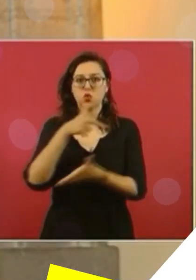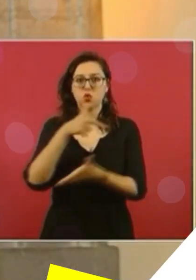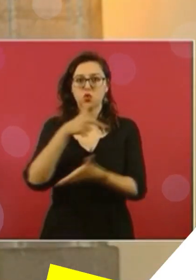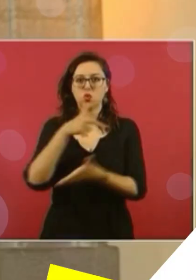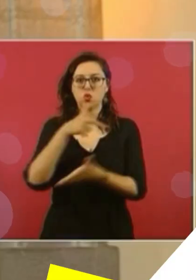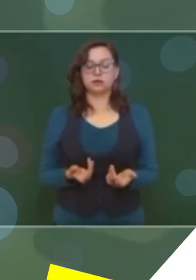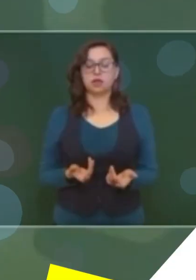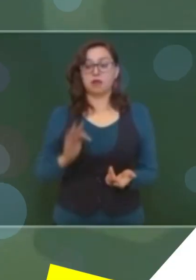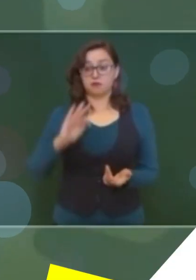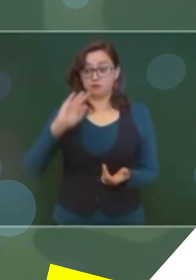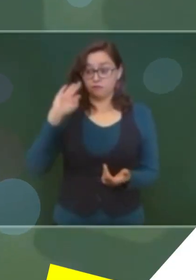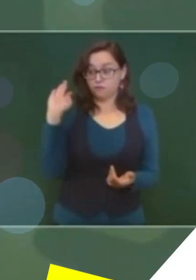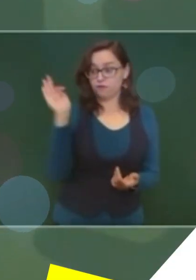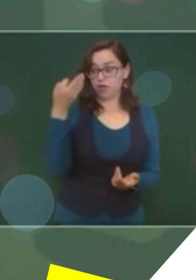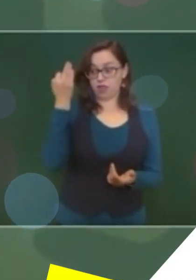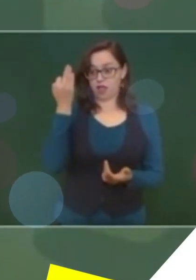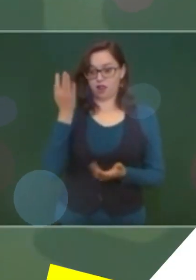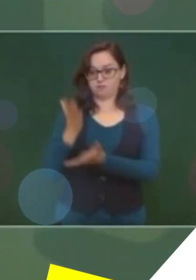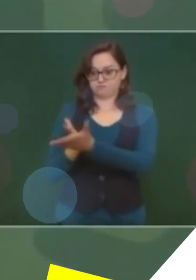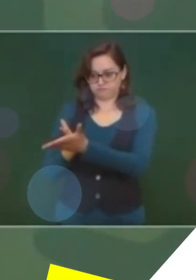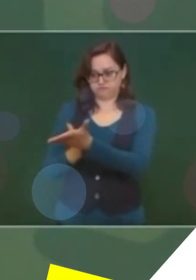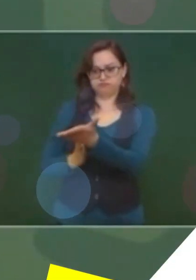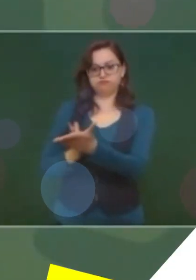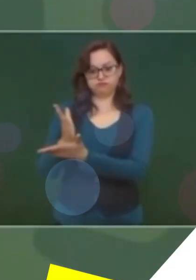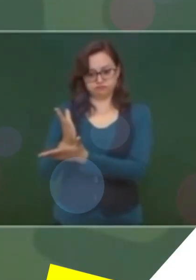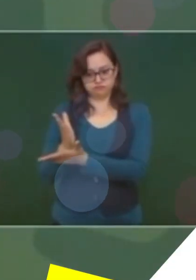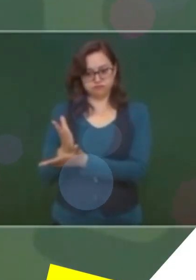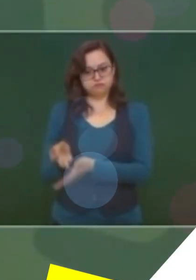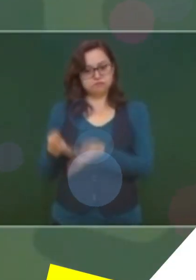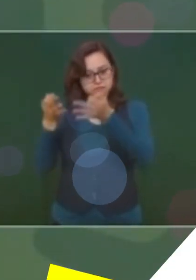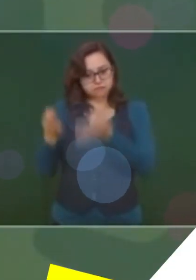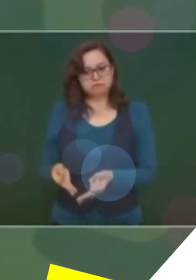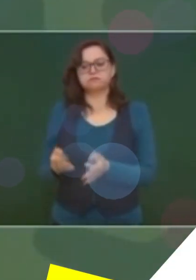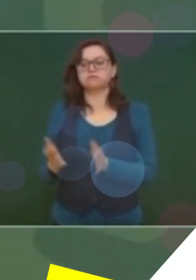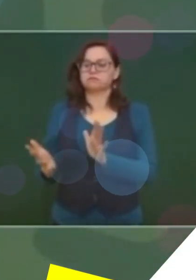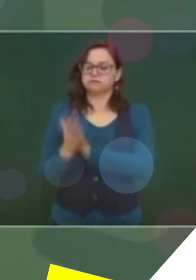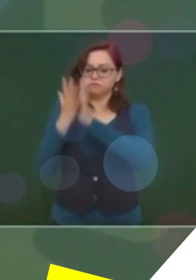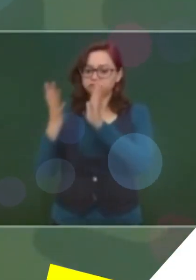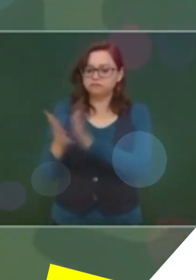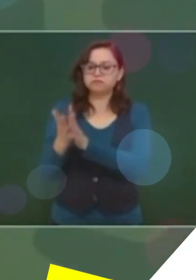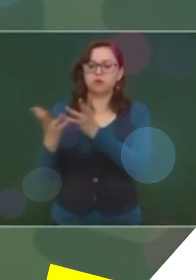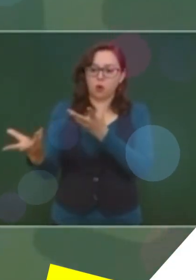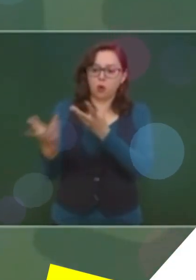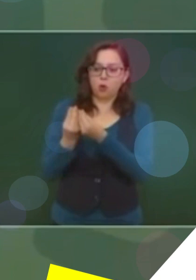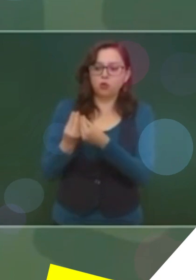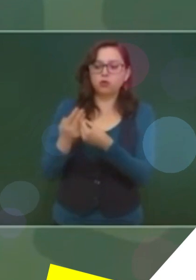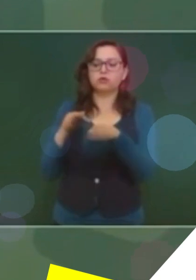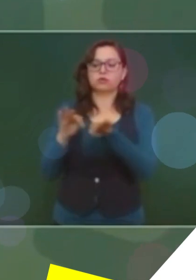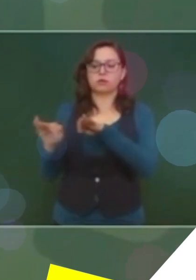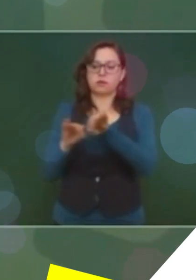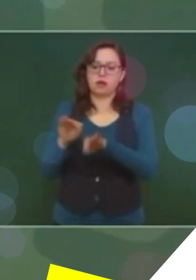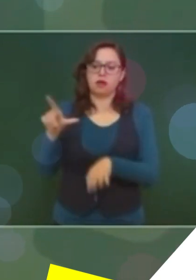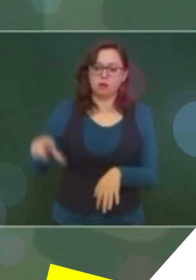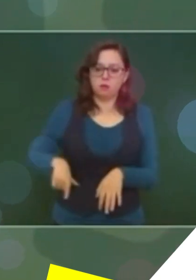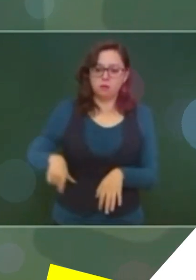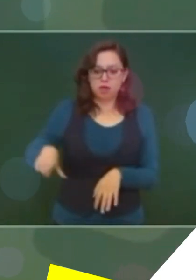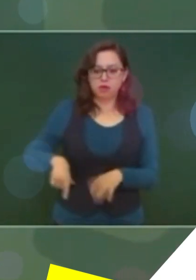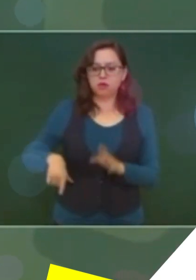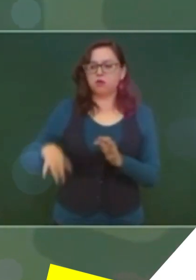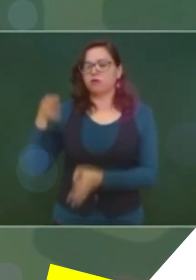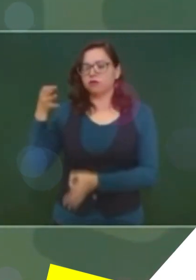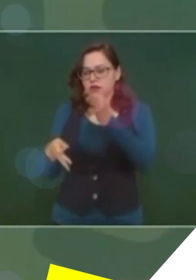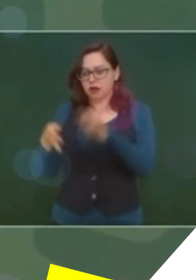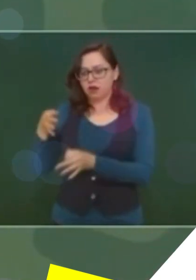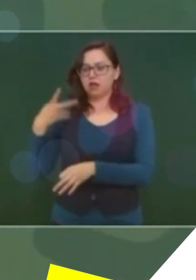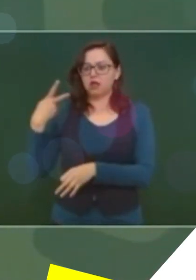En la reunión de ayer hubo una anuencia para buscar una tercera opinión, un tercer dictamen para robustecer el análisis y poder esclarecer total y